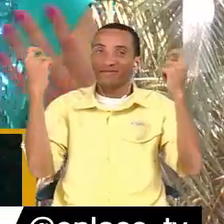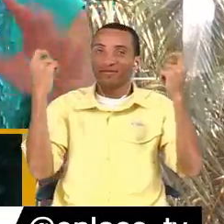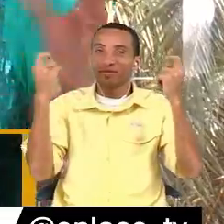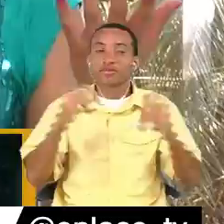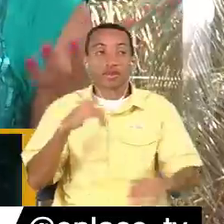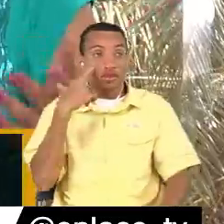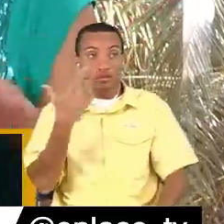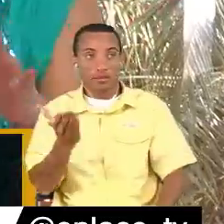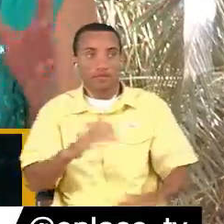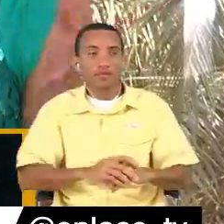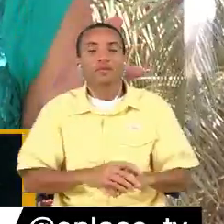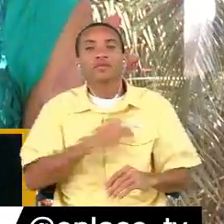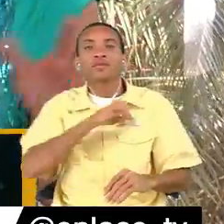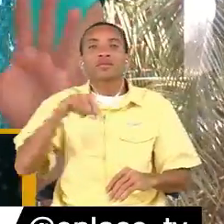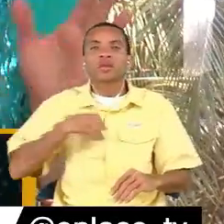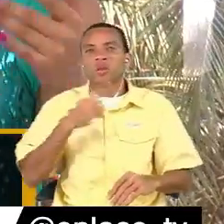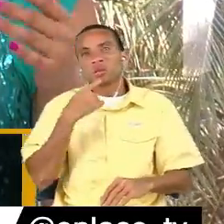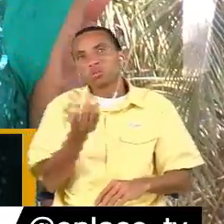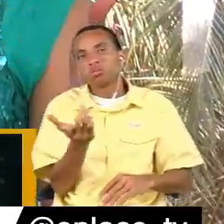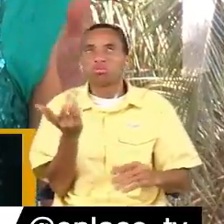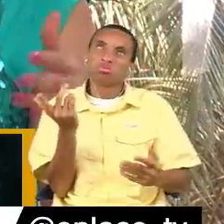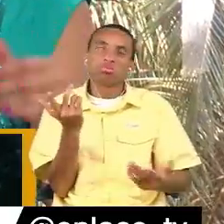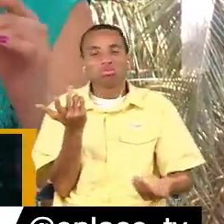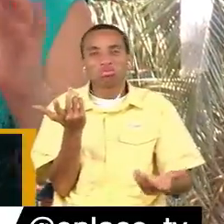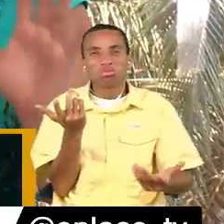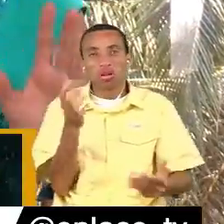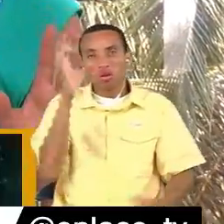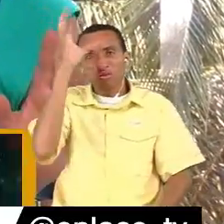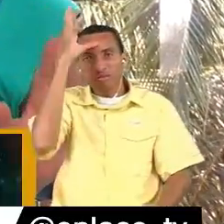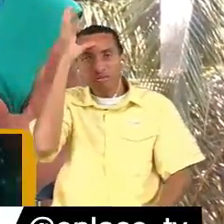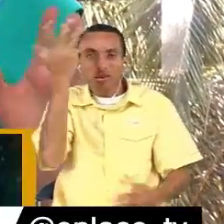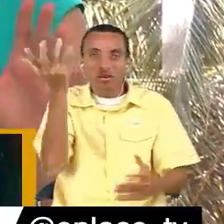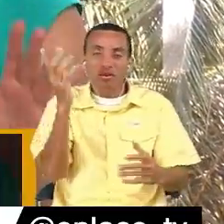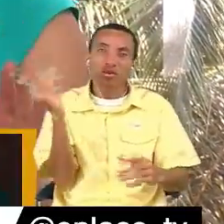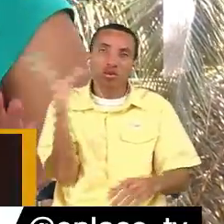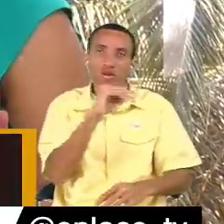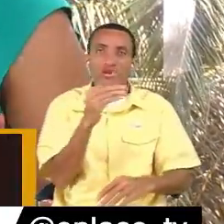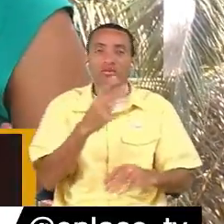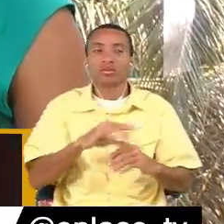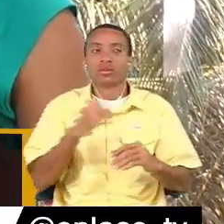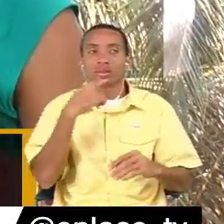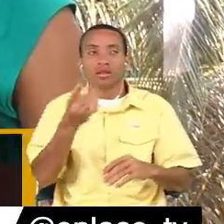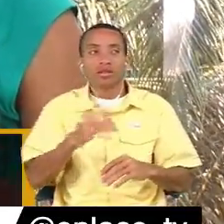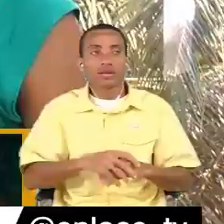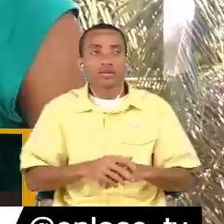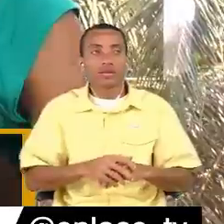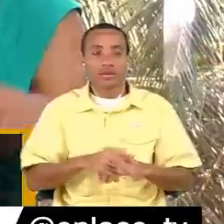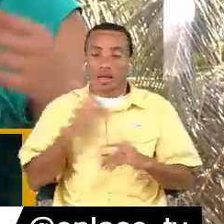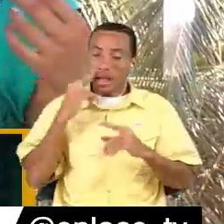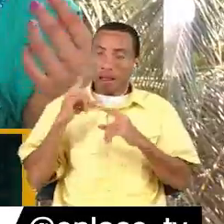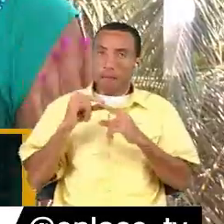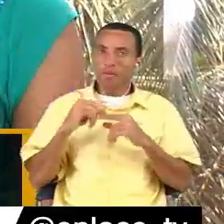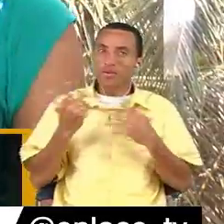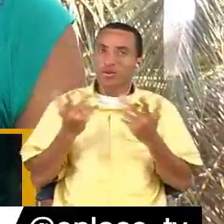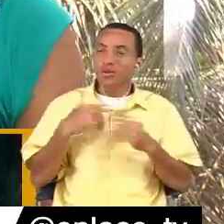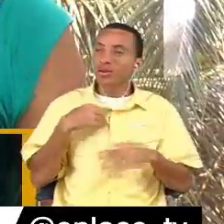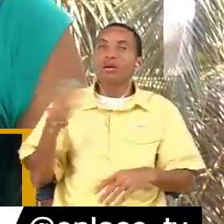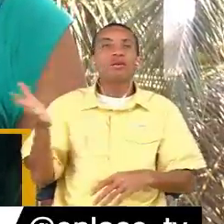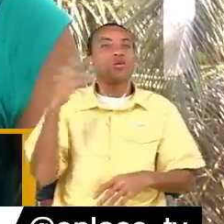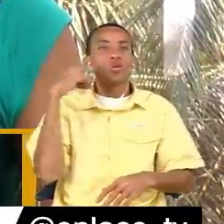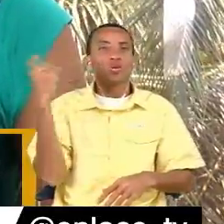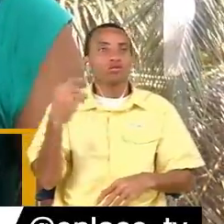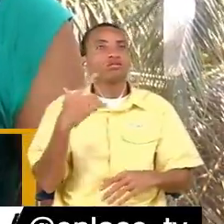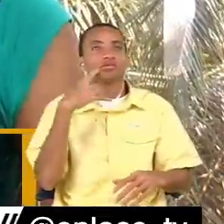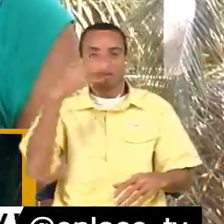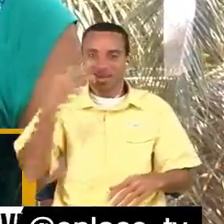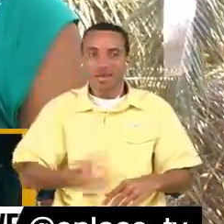que entonces nosotros dijimos, pues como no sabemos mucho, yo me las sé casi todas, pero pues no me las sé todas, ¿no? Entonces yo le dije, prima, vámonos a buscar gente que sepa de verdad